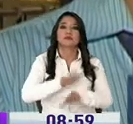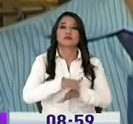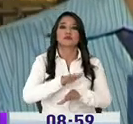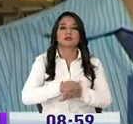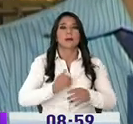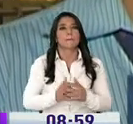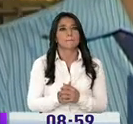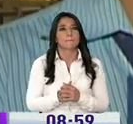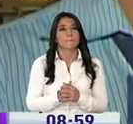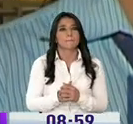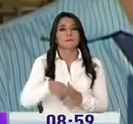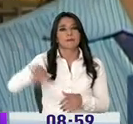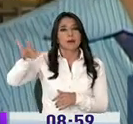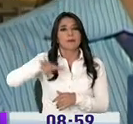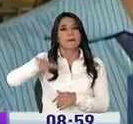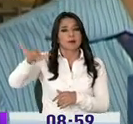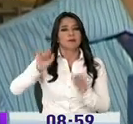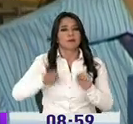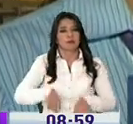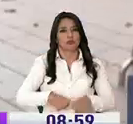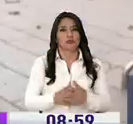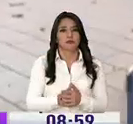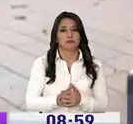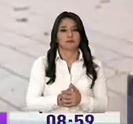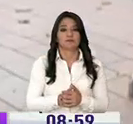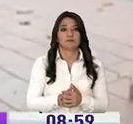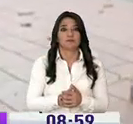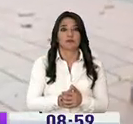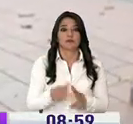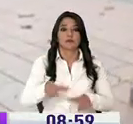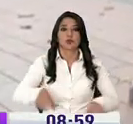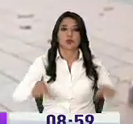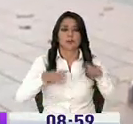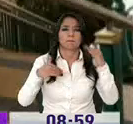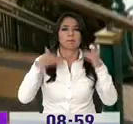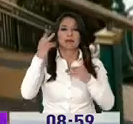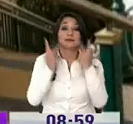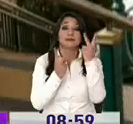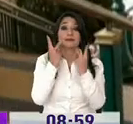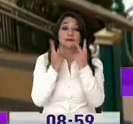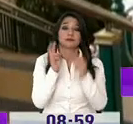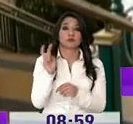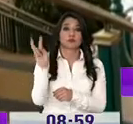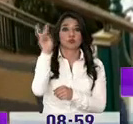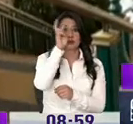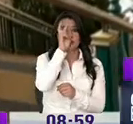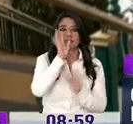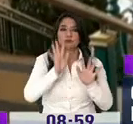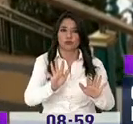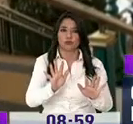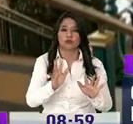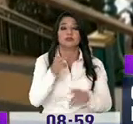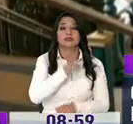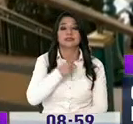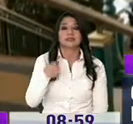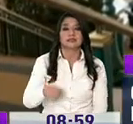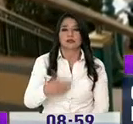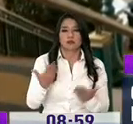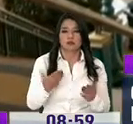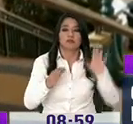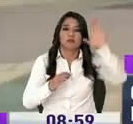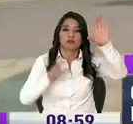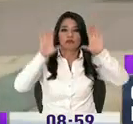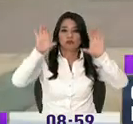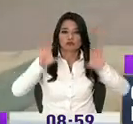de las emisiones, pues no, en lo que es la frecuencia de viajes. Entre los sitios escogidos por los turistas para visitar el país asiático están